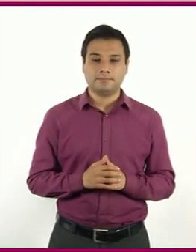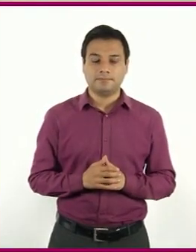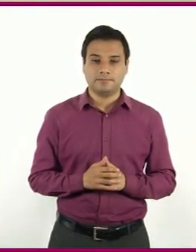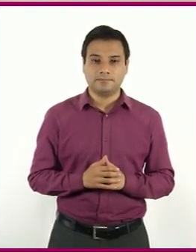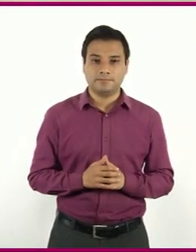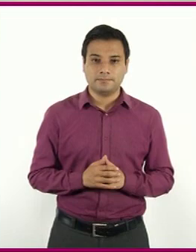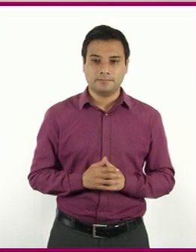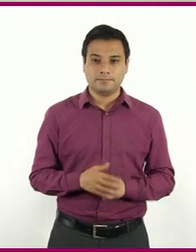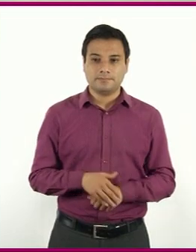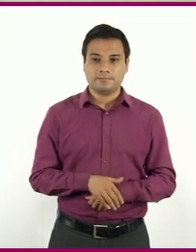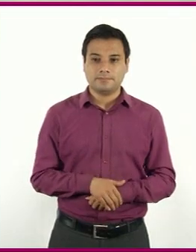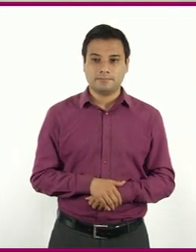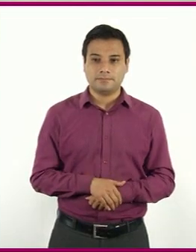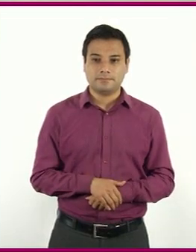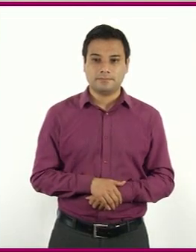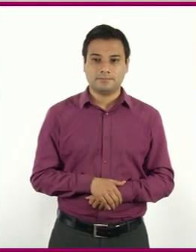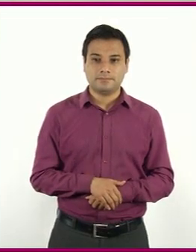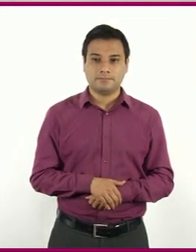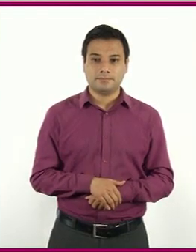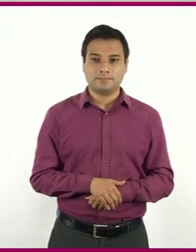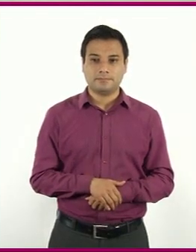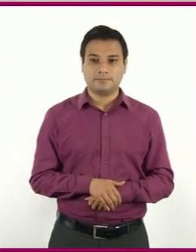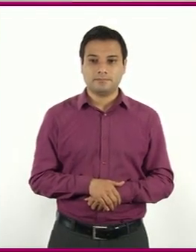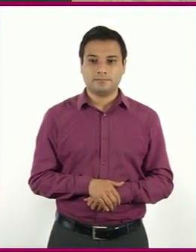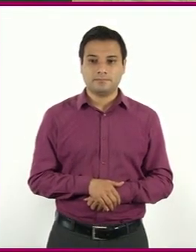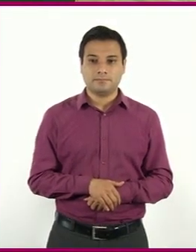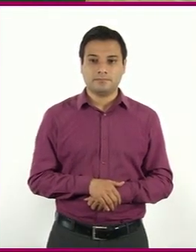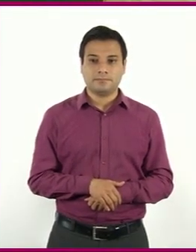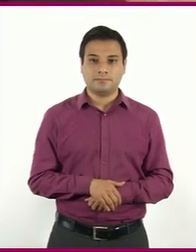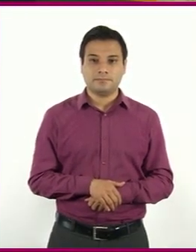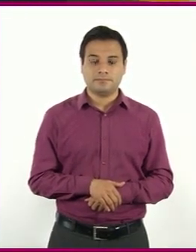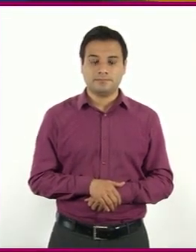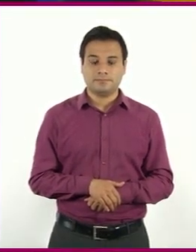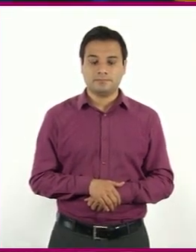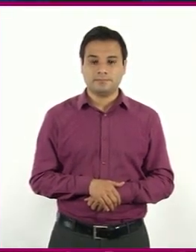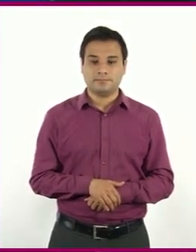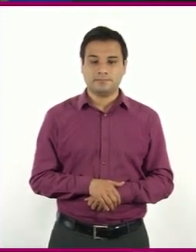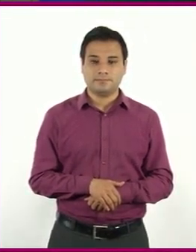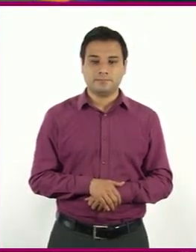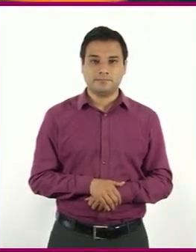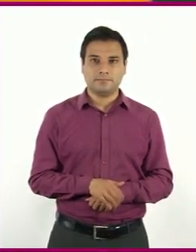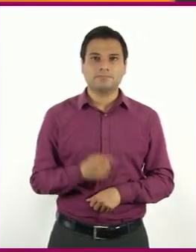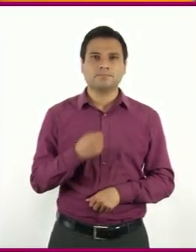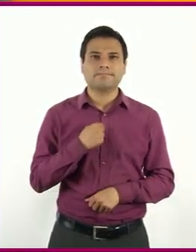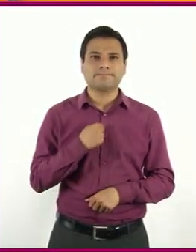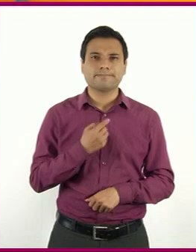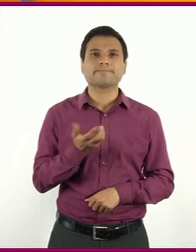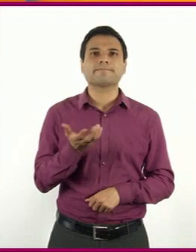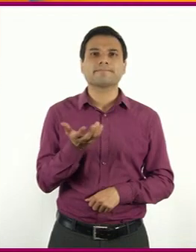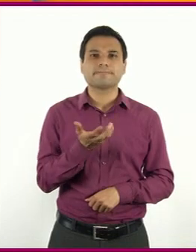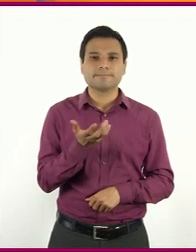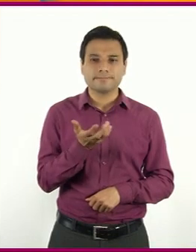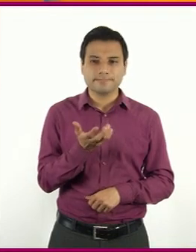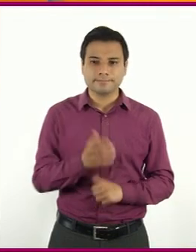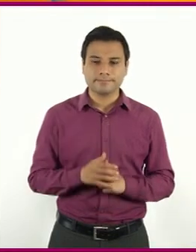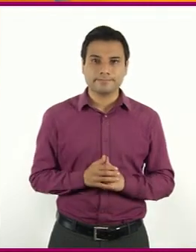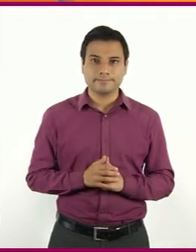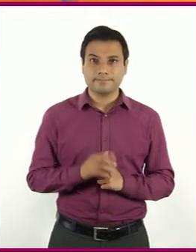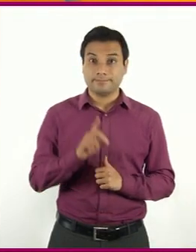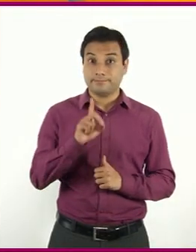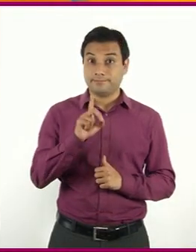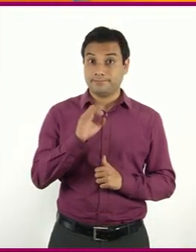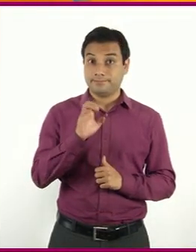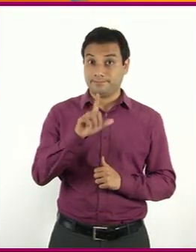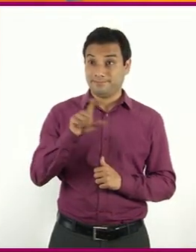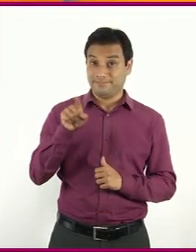va a colocar usted en medio? Daniel, te entrego las pelotas, ya están desinfectadas. ¿Qué vamos a hacer? Daniel va a lanzar la